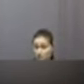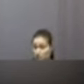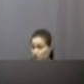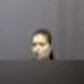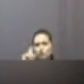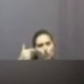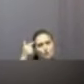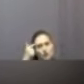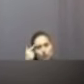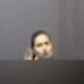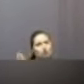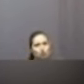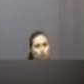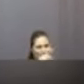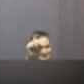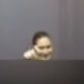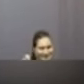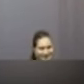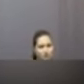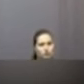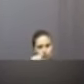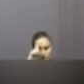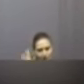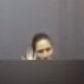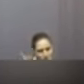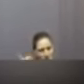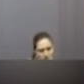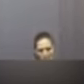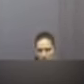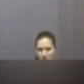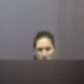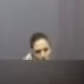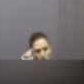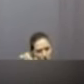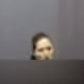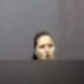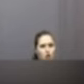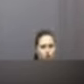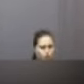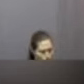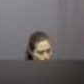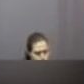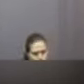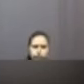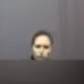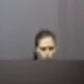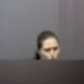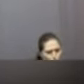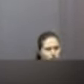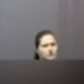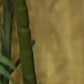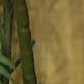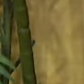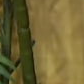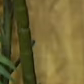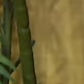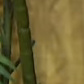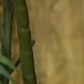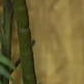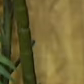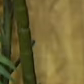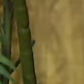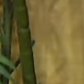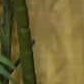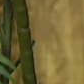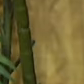aplicación de la misma ley bien gracias fulvio bueno miren lo primero es que hay que